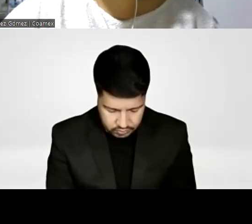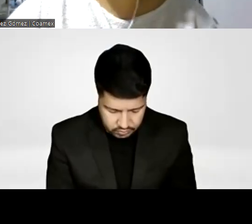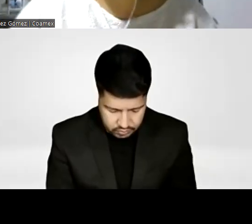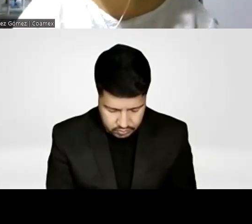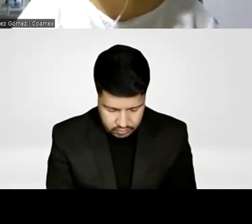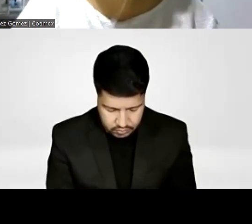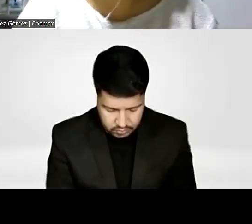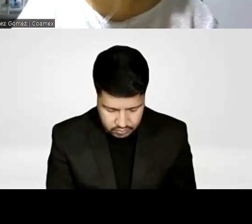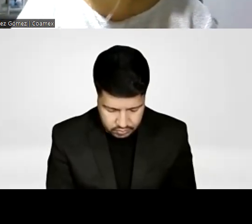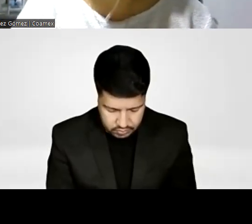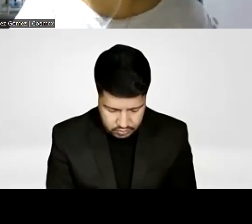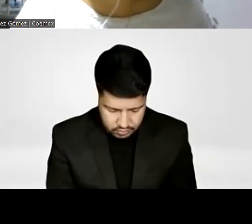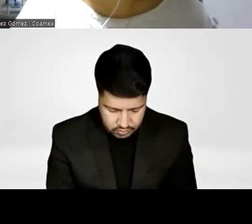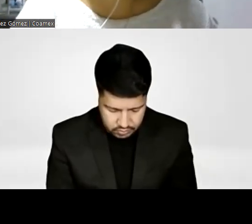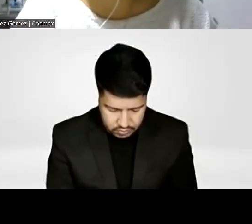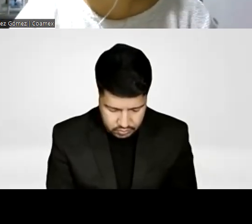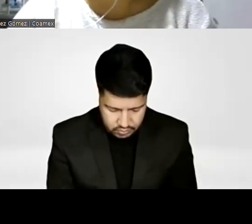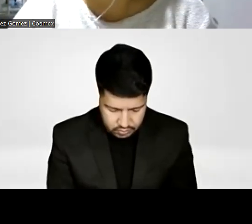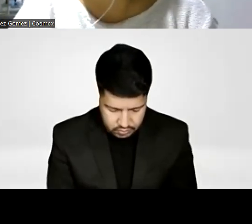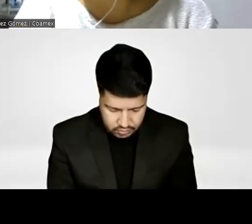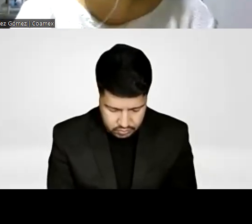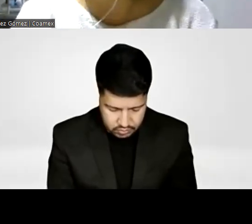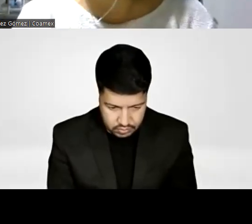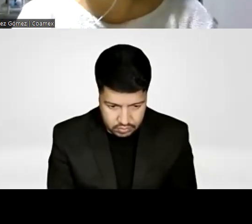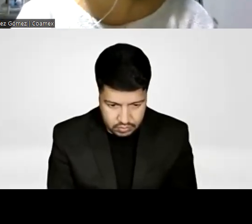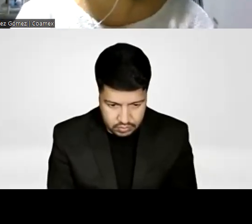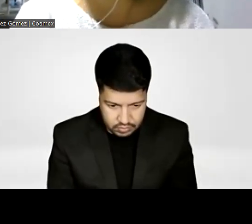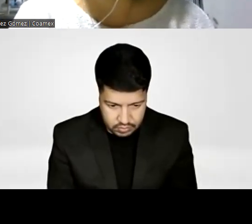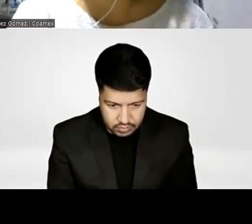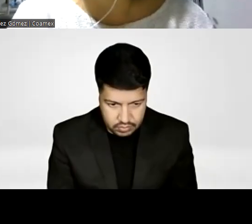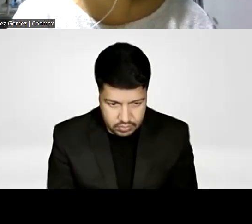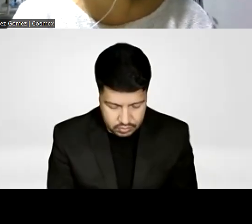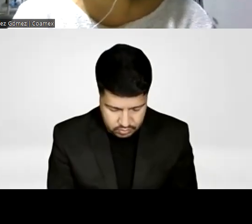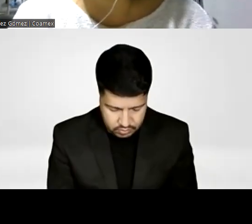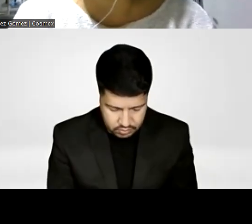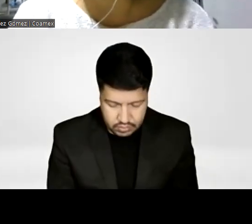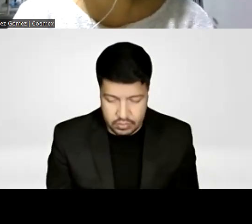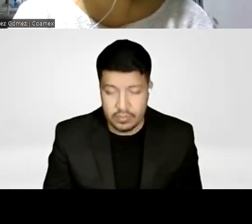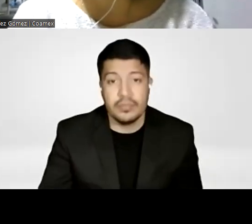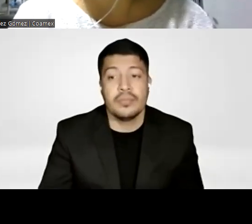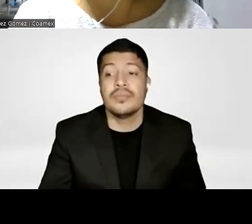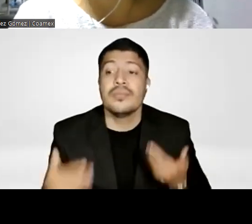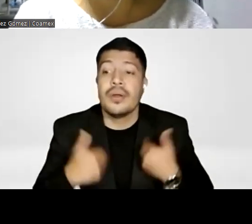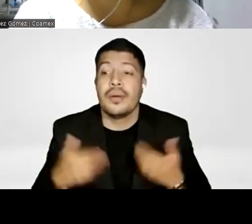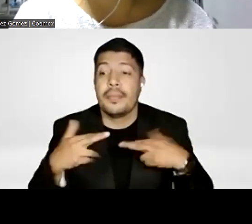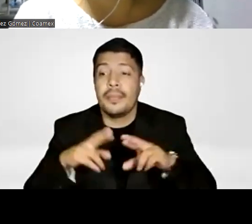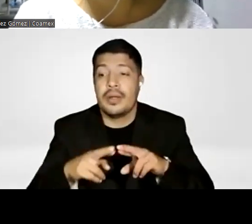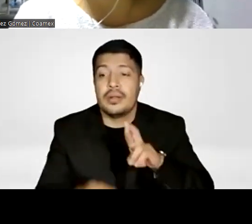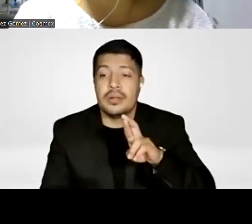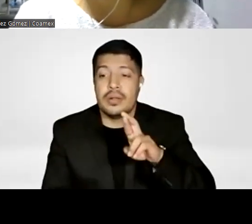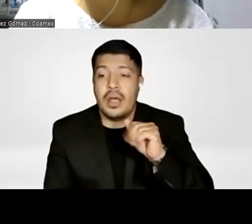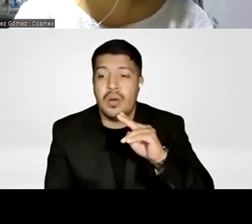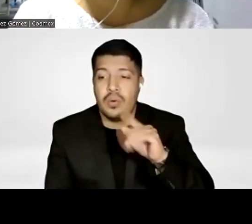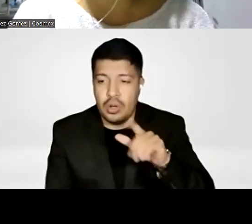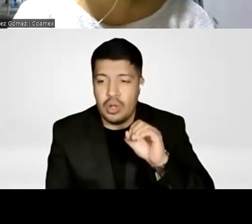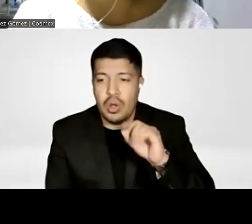Muchas gracias, doctora. También nos preguntan aquí, dice, buenas tardes, soy el profesor Raúl Holguín del Centro de Estudios para Invidentes. Mi